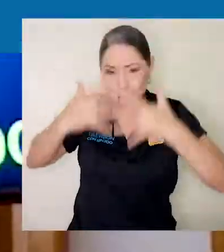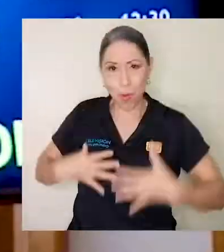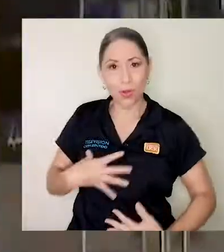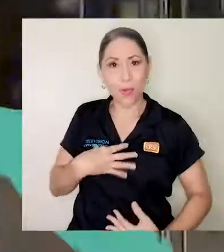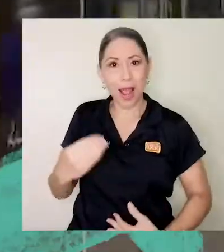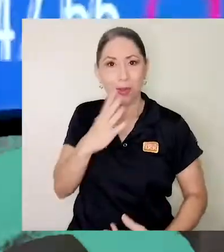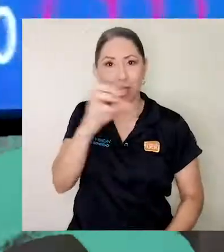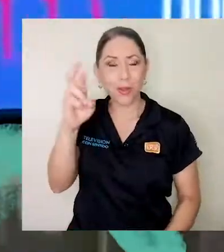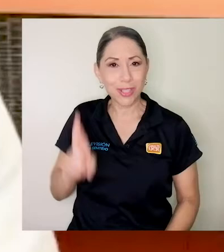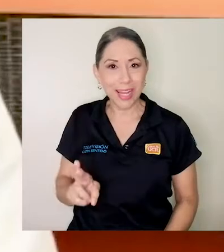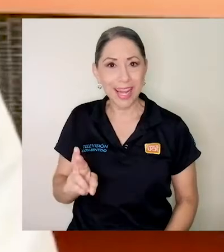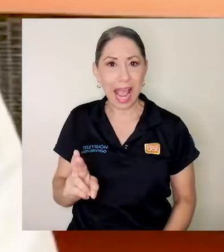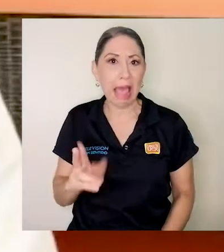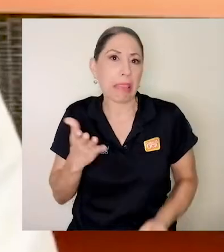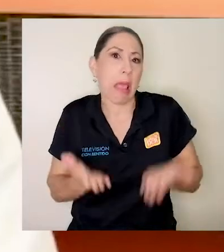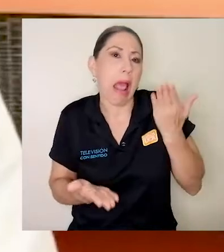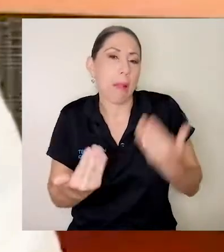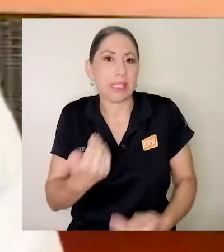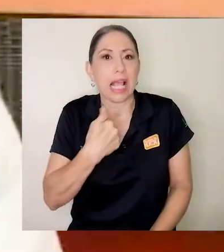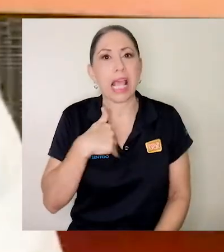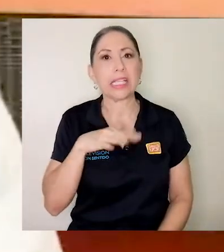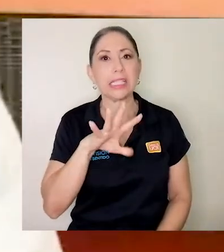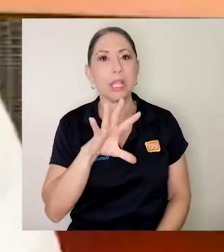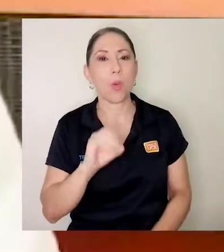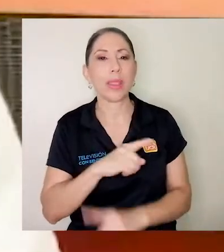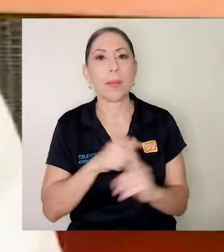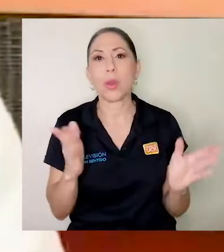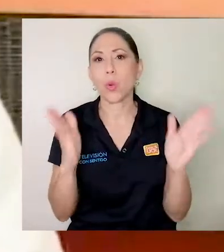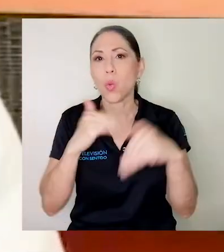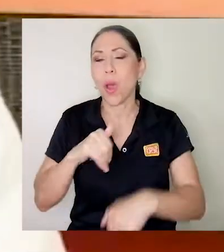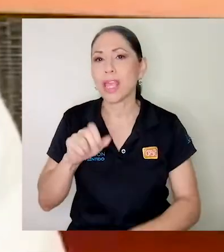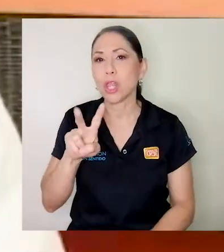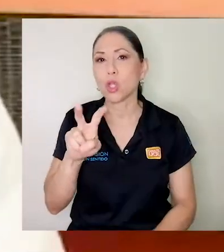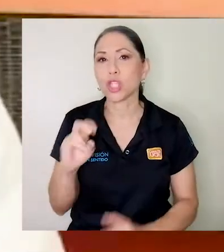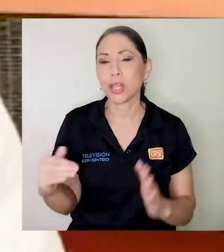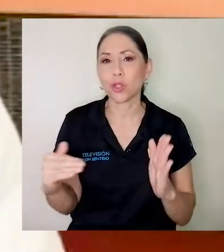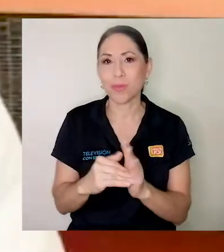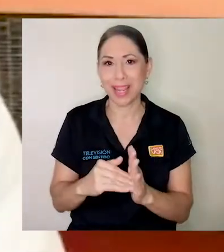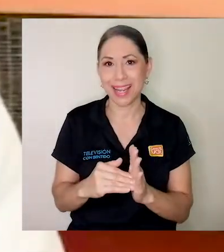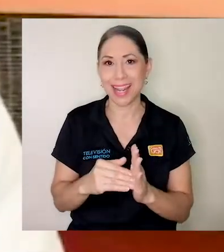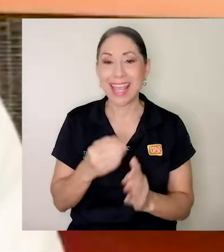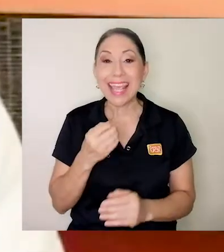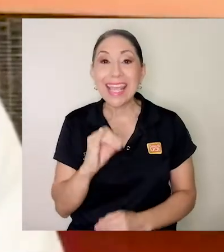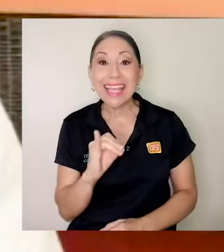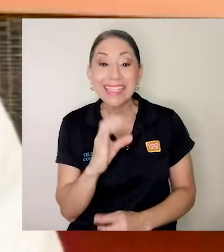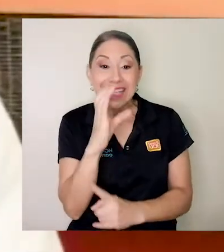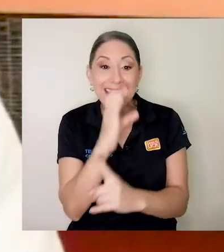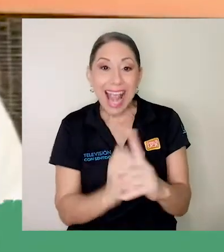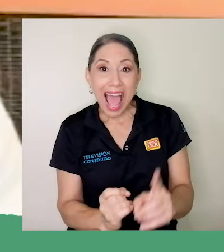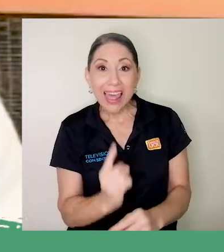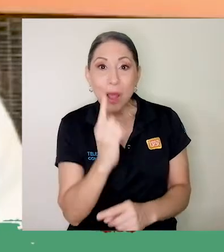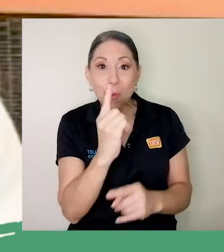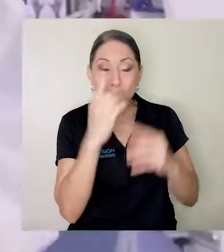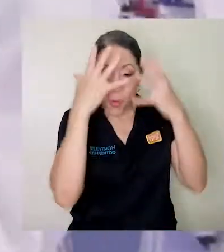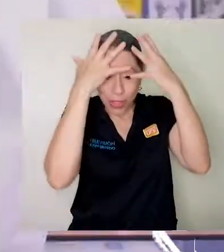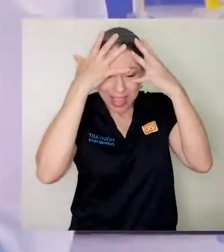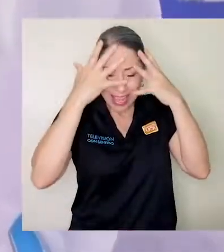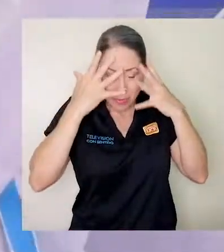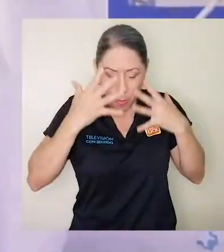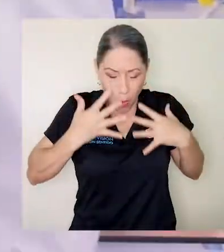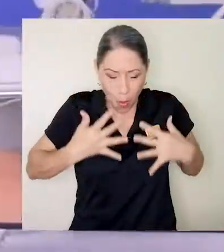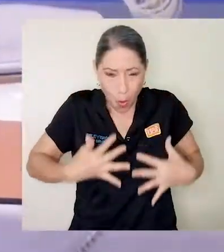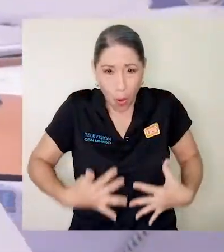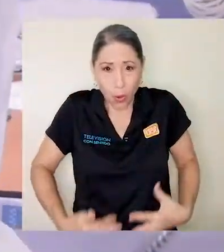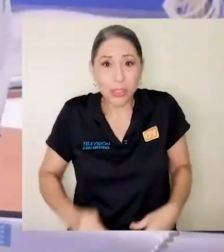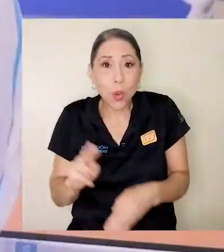Habrán 50, no 200,000. Y si tomas en cuenta que cada kimono es de úsese una vez